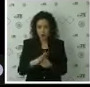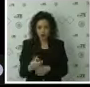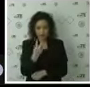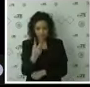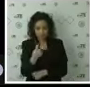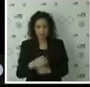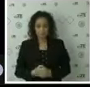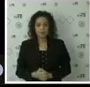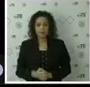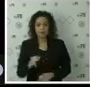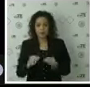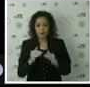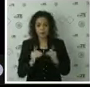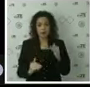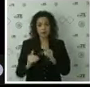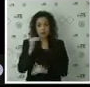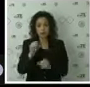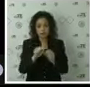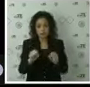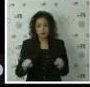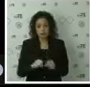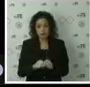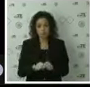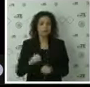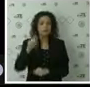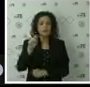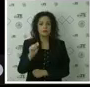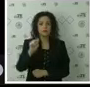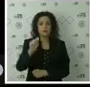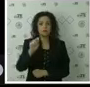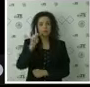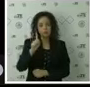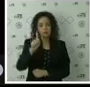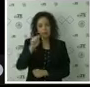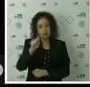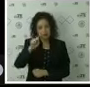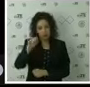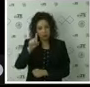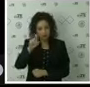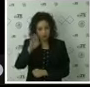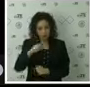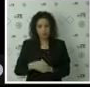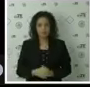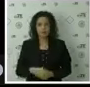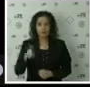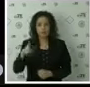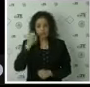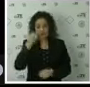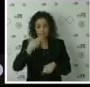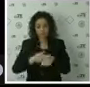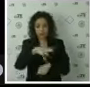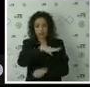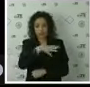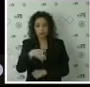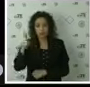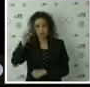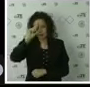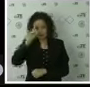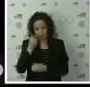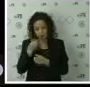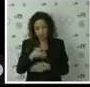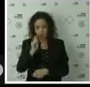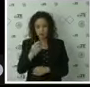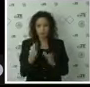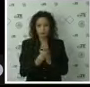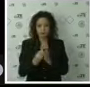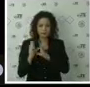la Sala Superior del Tribunal Electoral del Poder Judicial de la Federación, fungió como asesora en la Secretaría General, asesora del Centro de